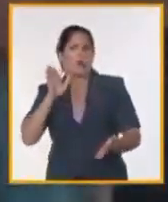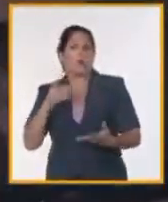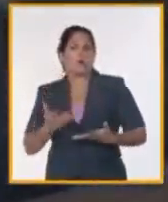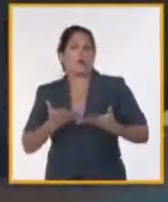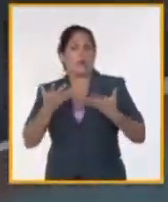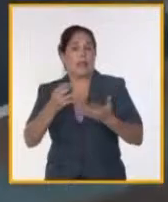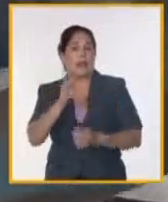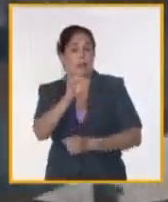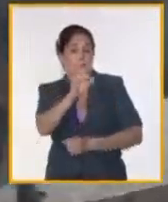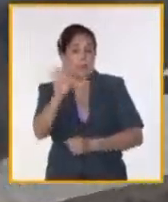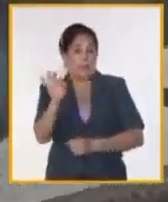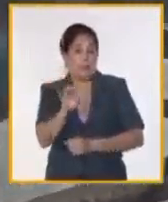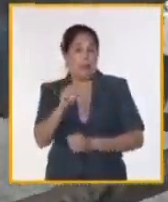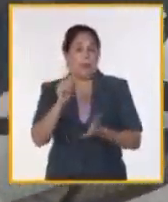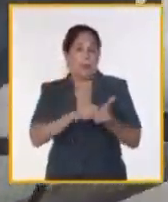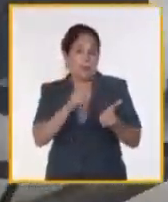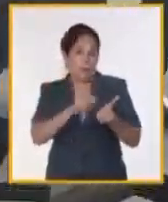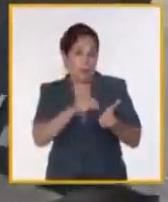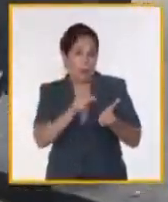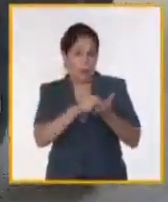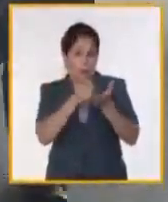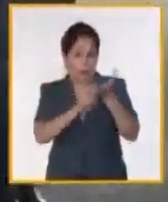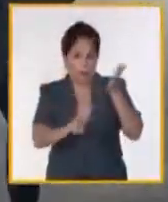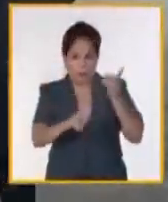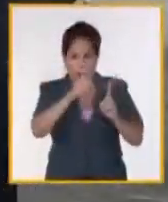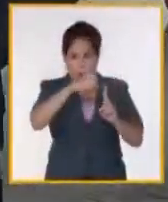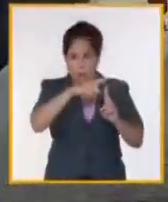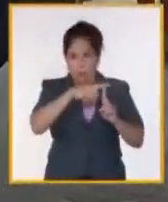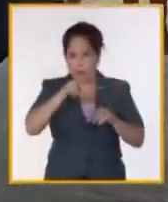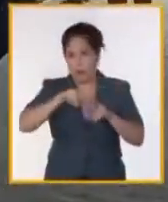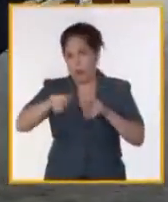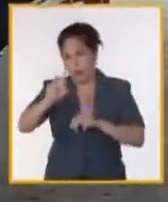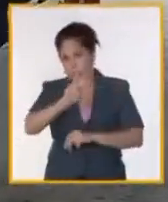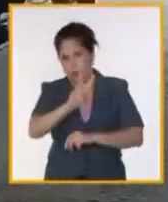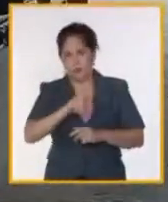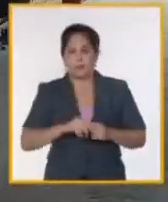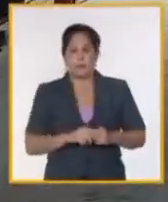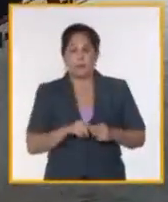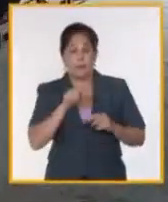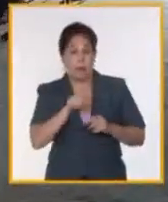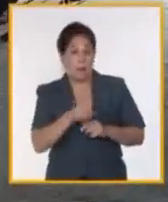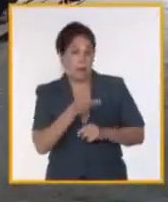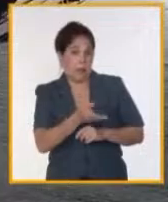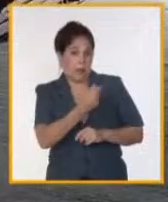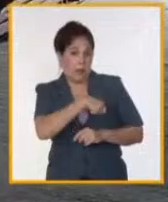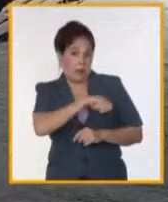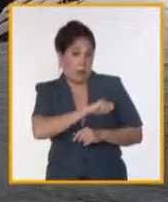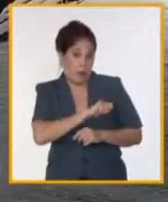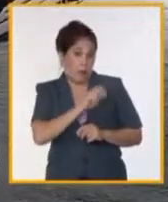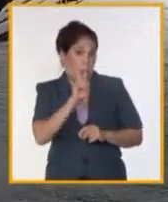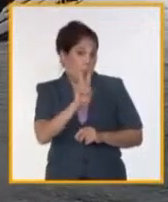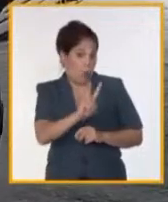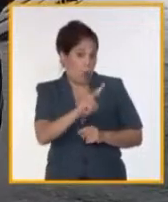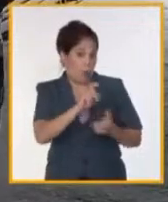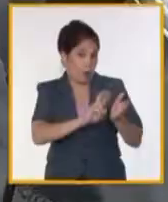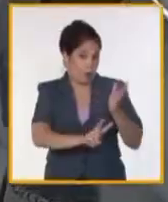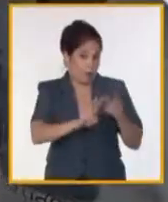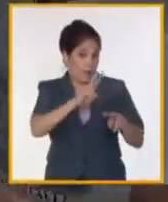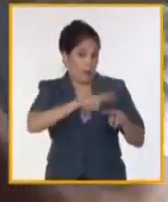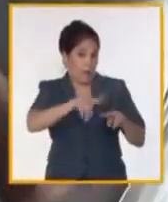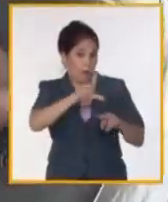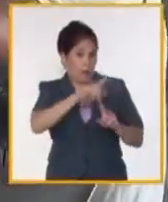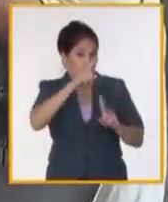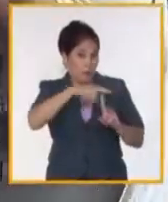sal fina para la canasta básica de las provincias de Las Tunas y Holguín, a partir de la demanda de ambos territorios, y si no amplía su